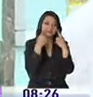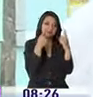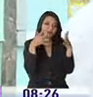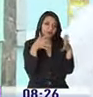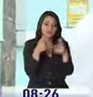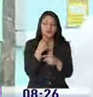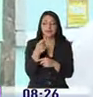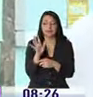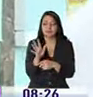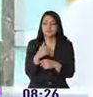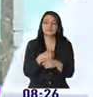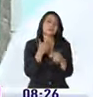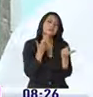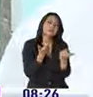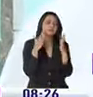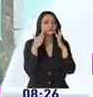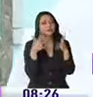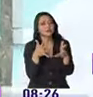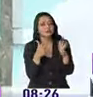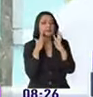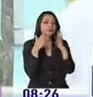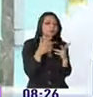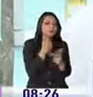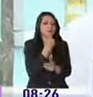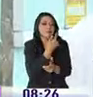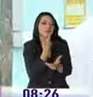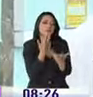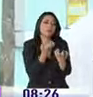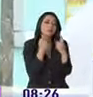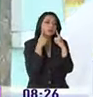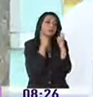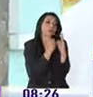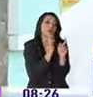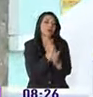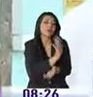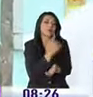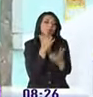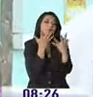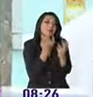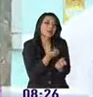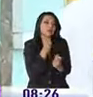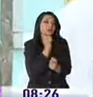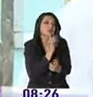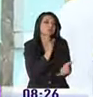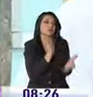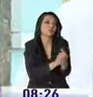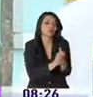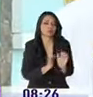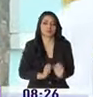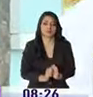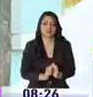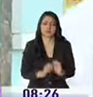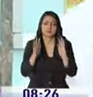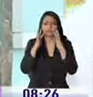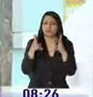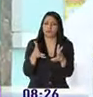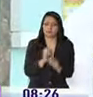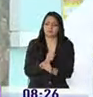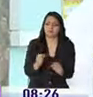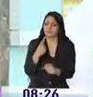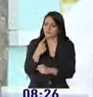dice: señorita, señorita, dice, yo estoy enamorado de usted, yo quiero ser su marido. Entonces la profesora le dice: